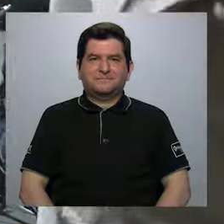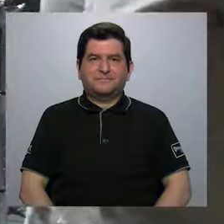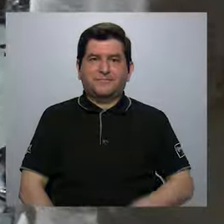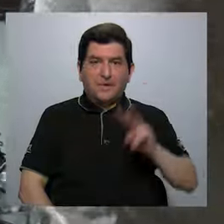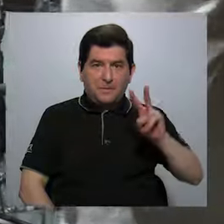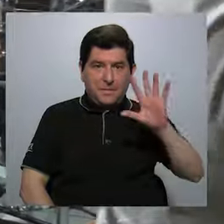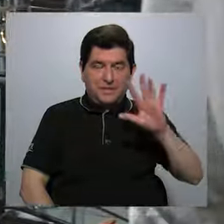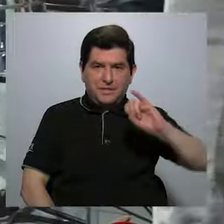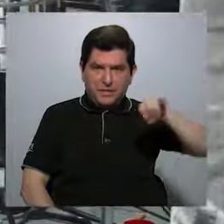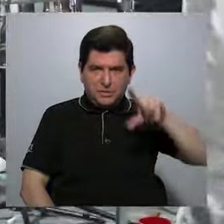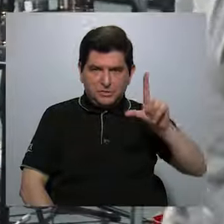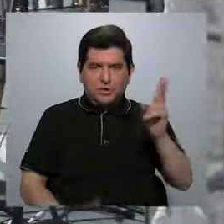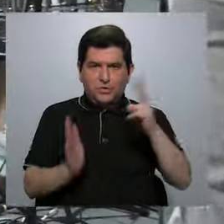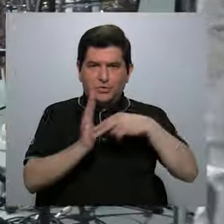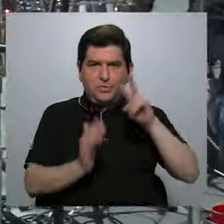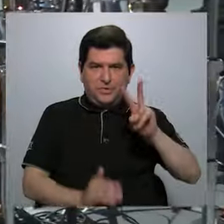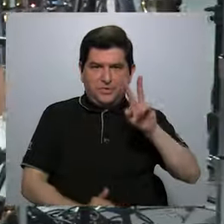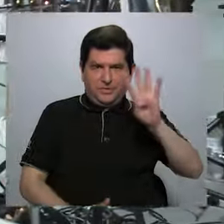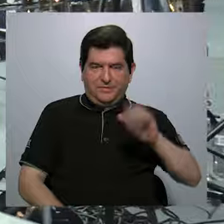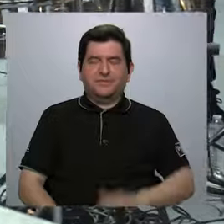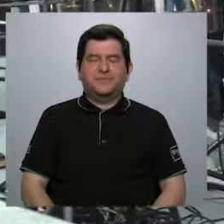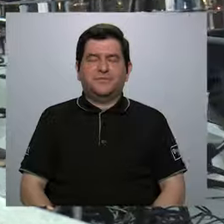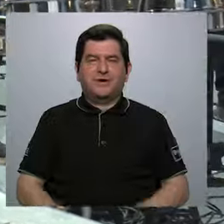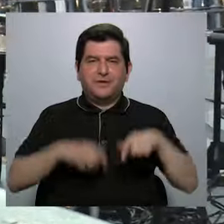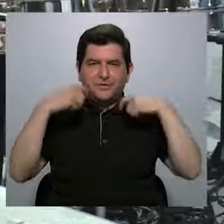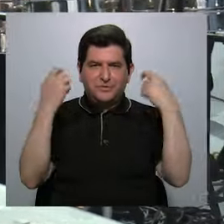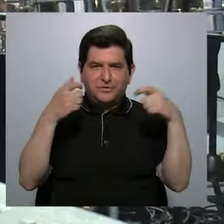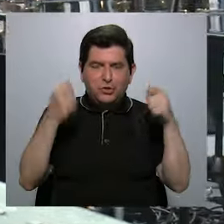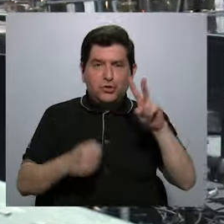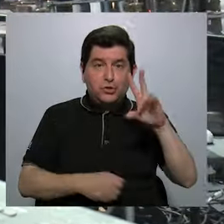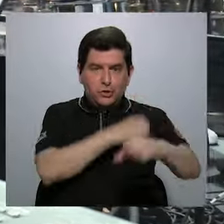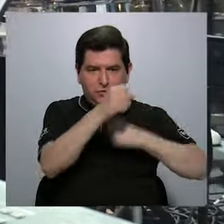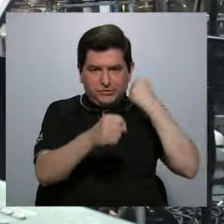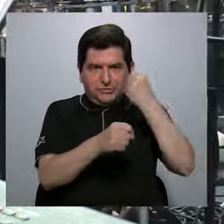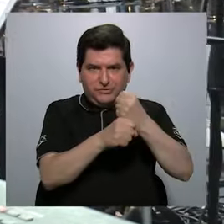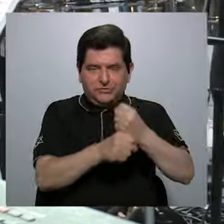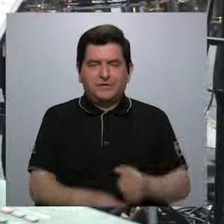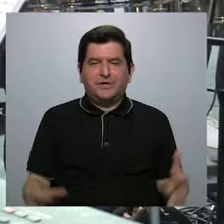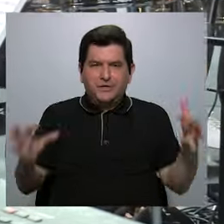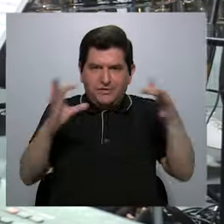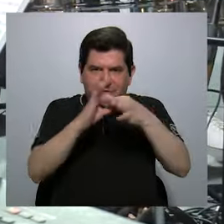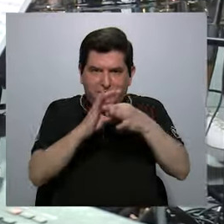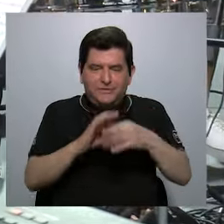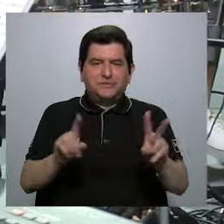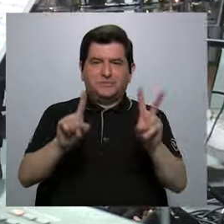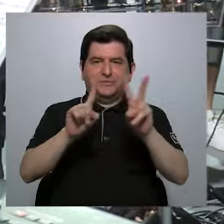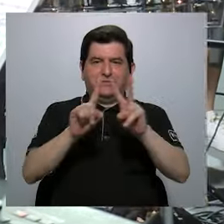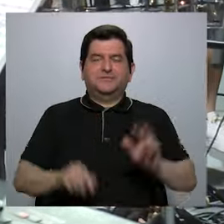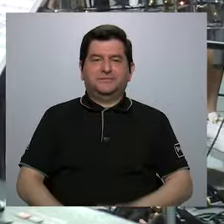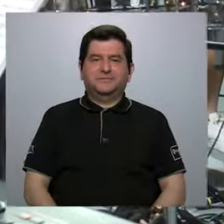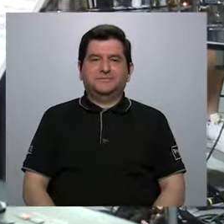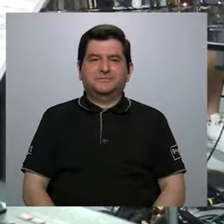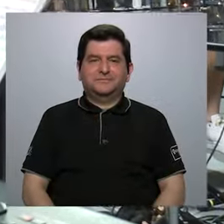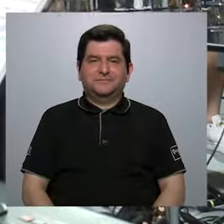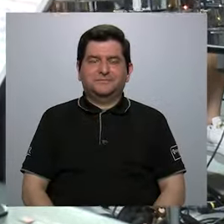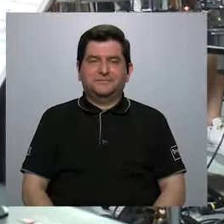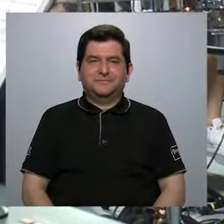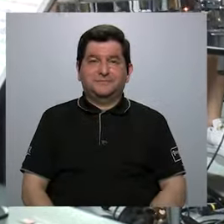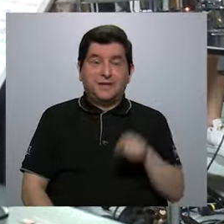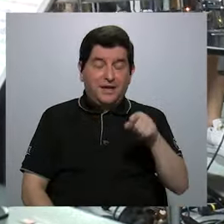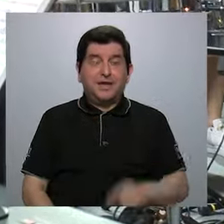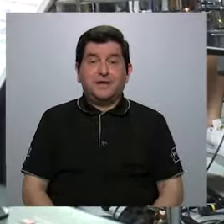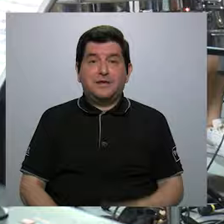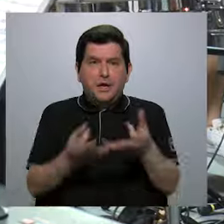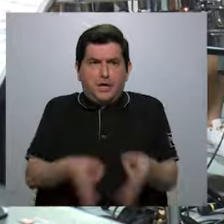El 25 de julio del 2024 se celebraron 200 años de la anexión del partido de Nicoya. Es una